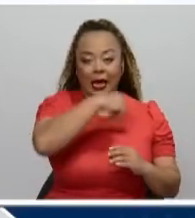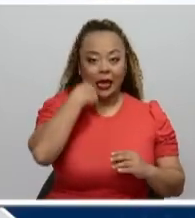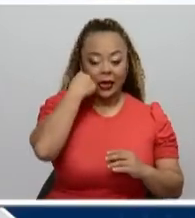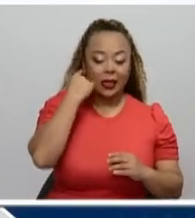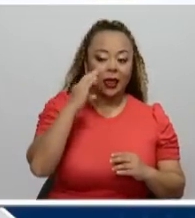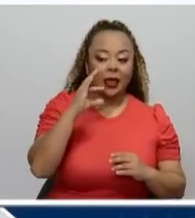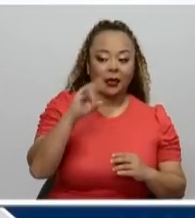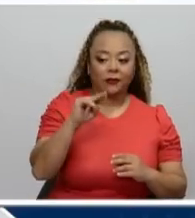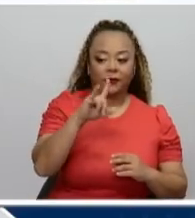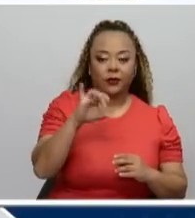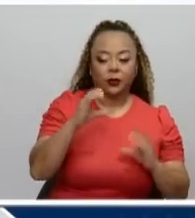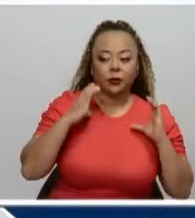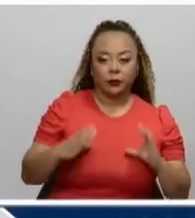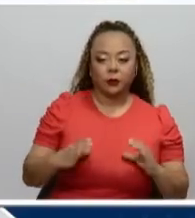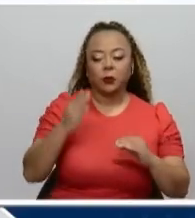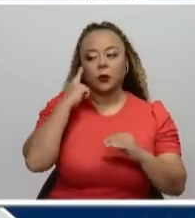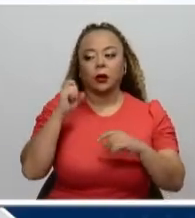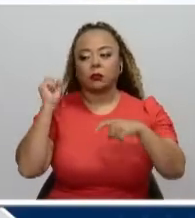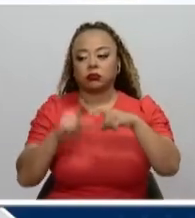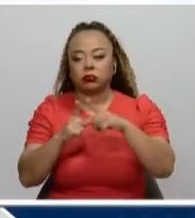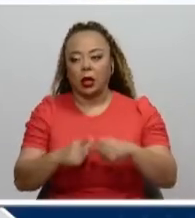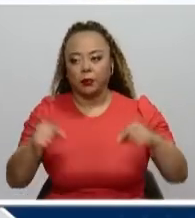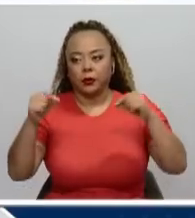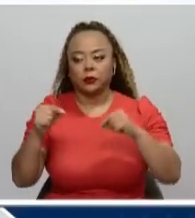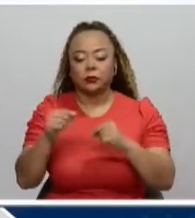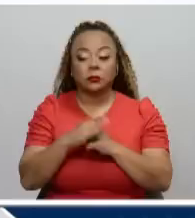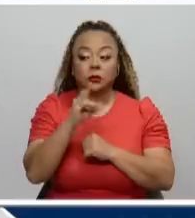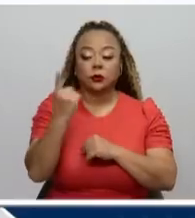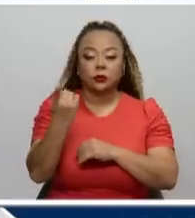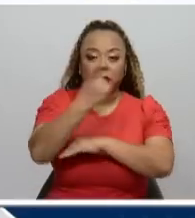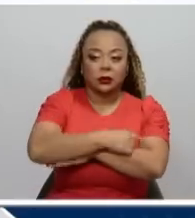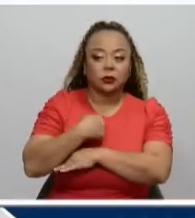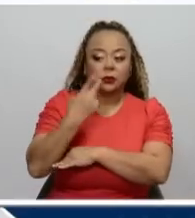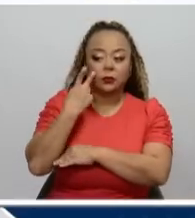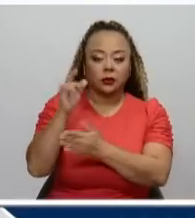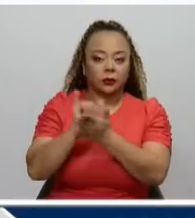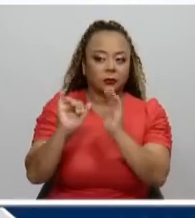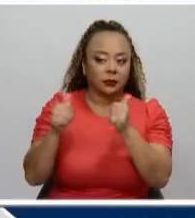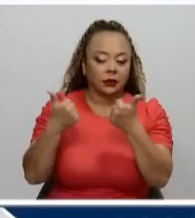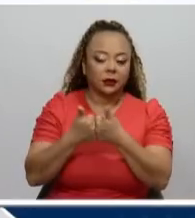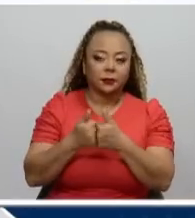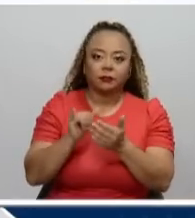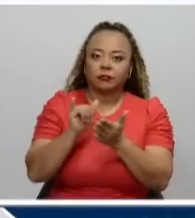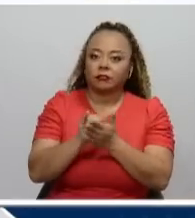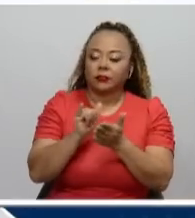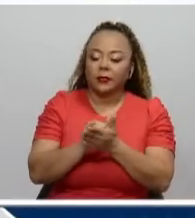camisa de Brasil con el número dos porque le metió el gol a Japón porque estuvo viendo ese partido otra vez claro